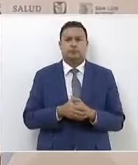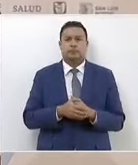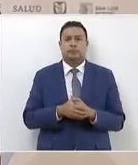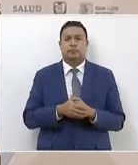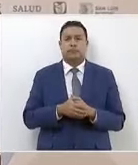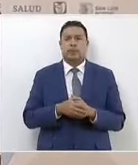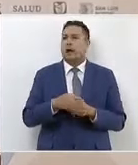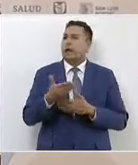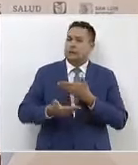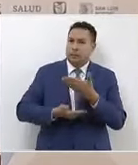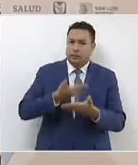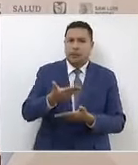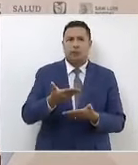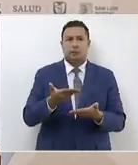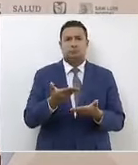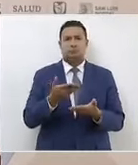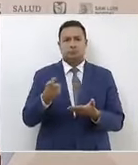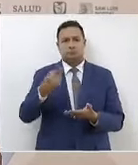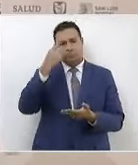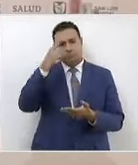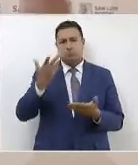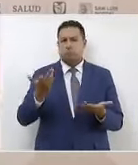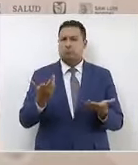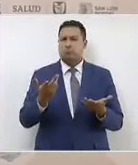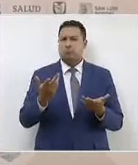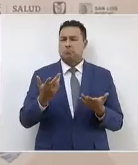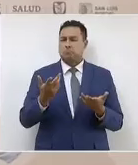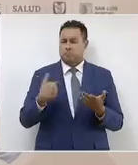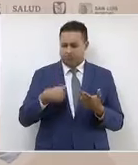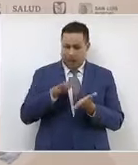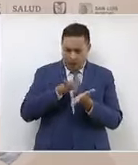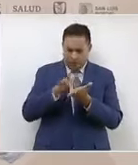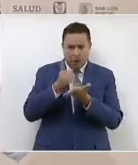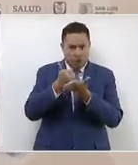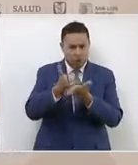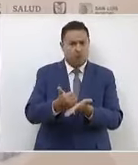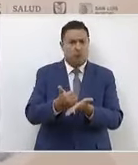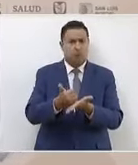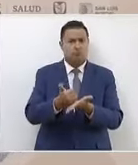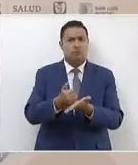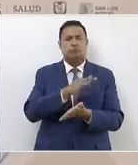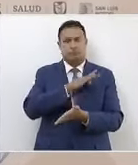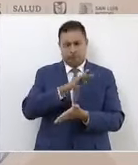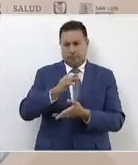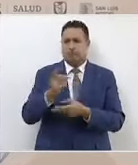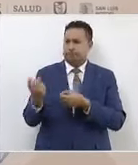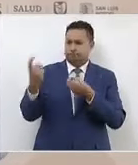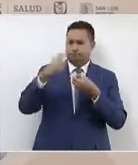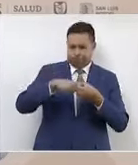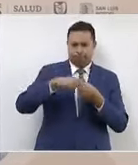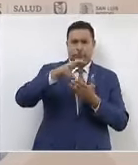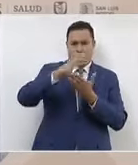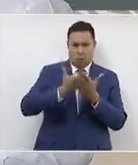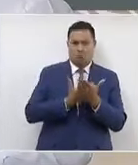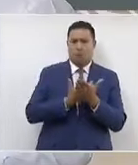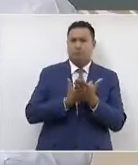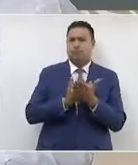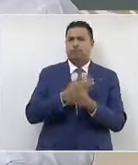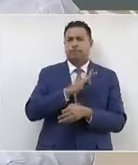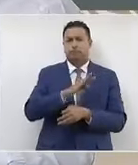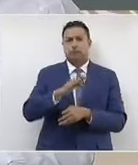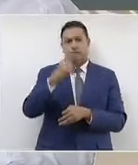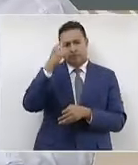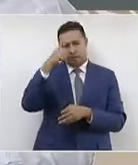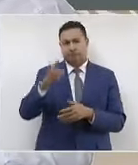servir con humanismo, que puedan ser contratados, que no pierdan